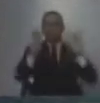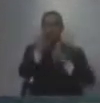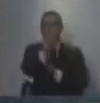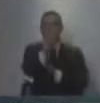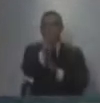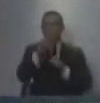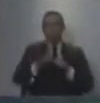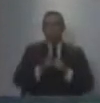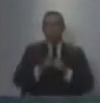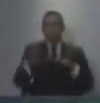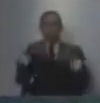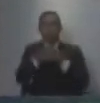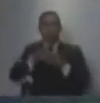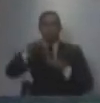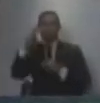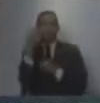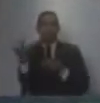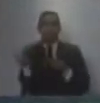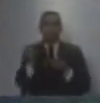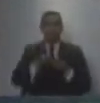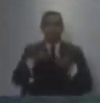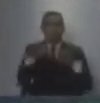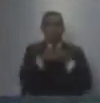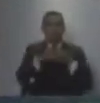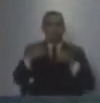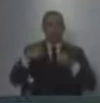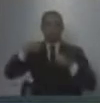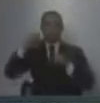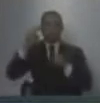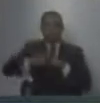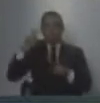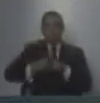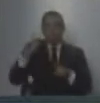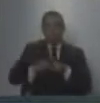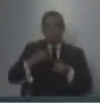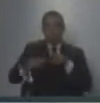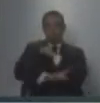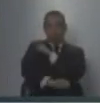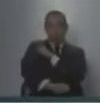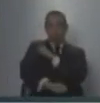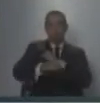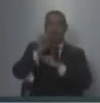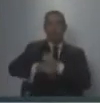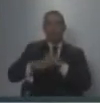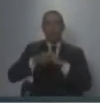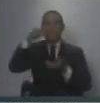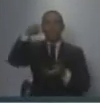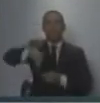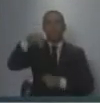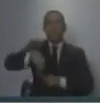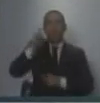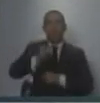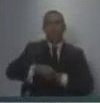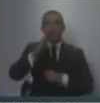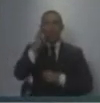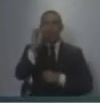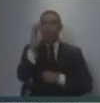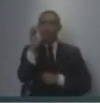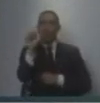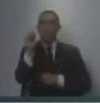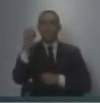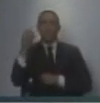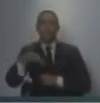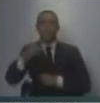banda Los Chatarreros, que mantenía azotados a los habitantes del barrio Milagro Norte, la banda La Boca del Pato, la banda